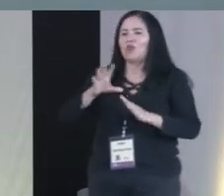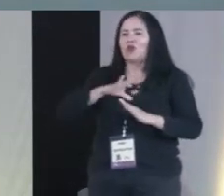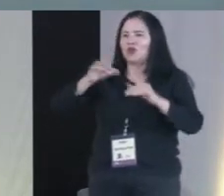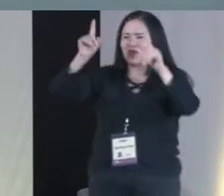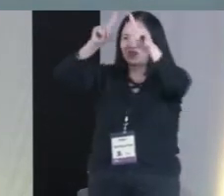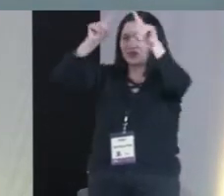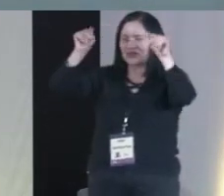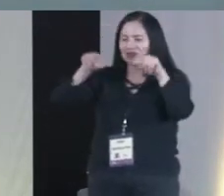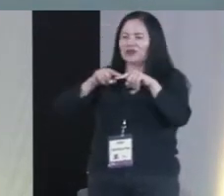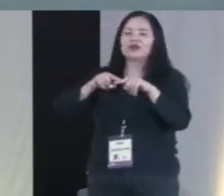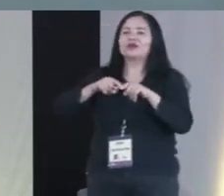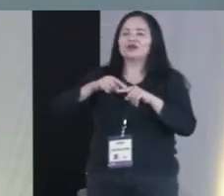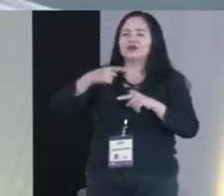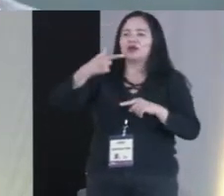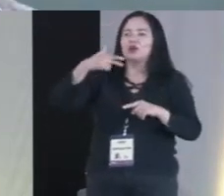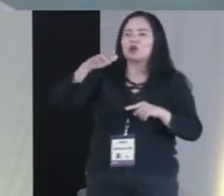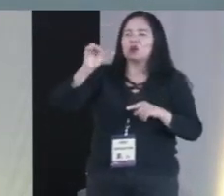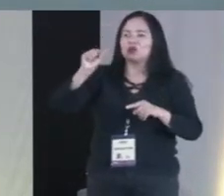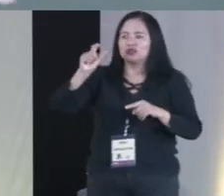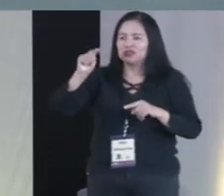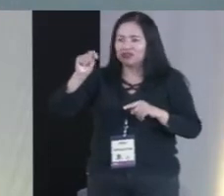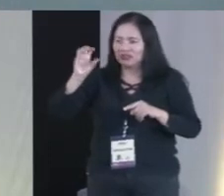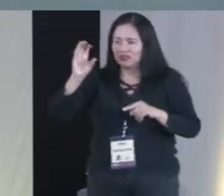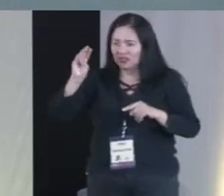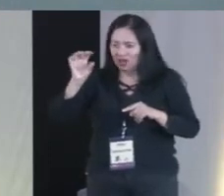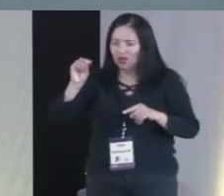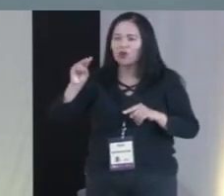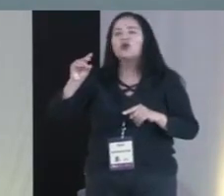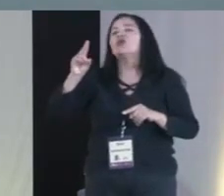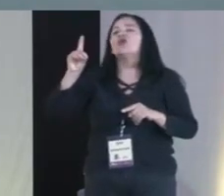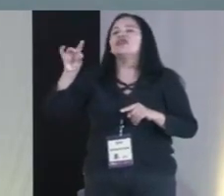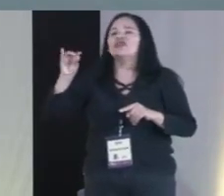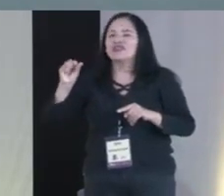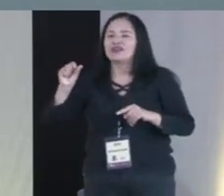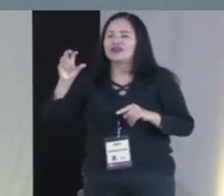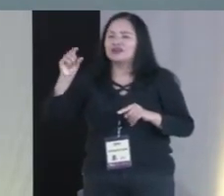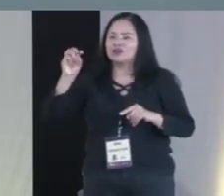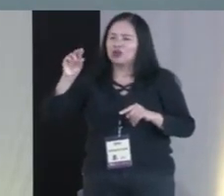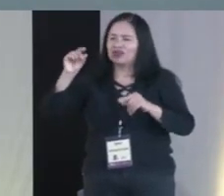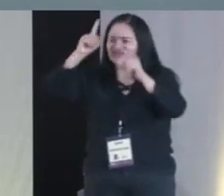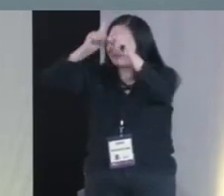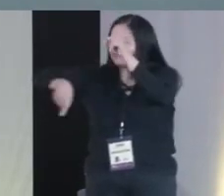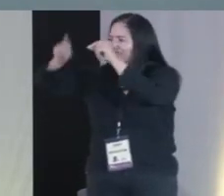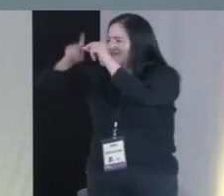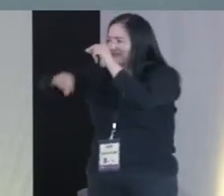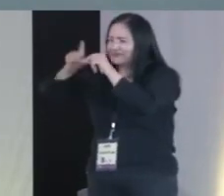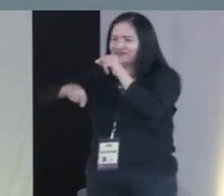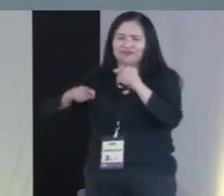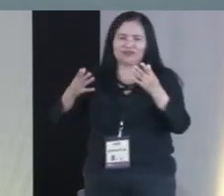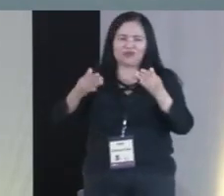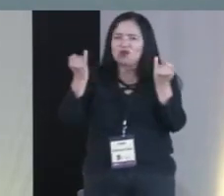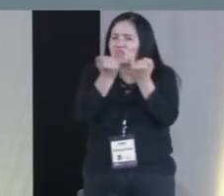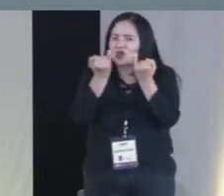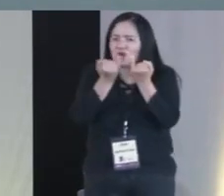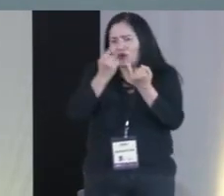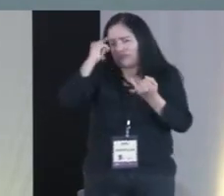Gustavo Díaz Ordaz en el metro fueron desmontadas, ¿no? Fueron desmanteladas. Yo no creo tampoco que en España